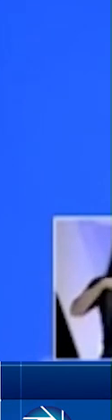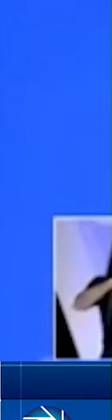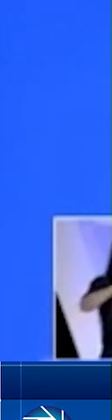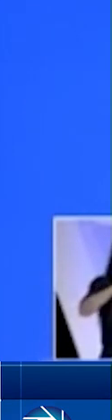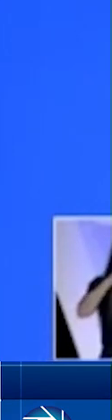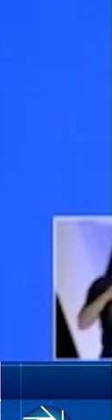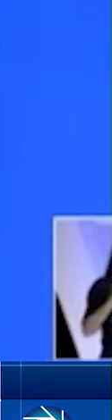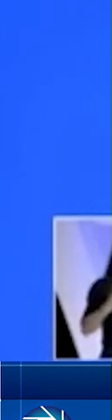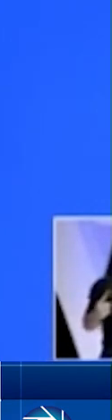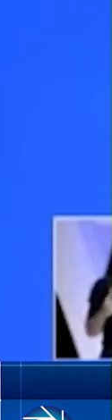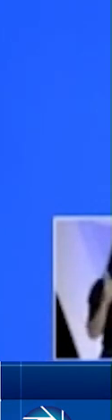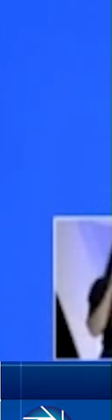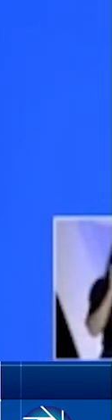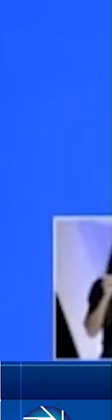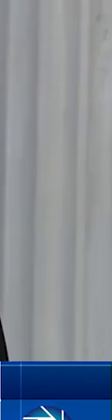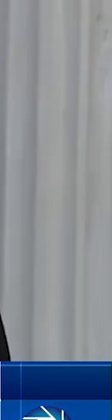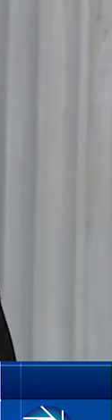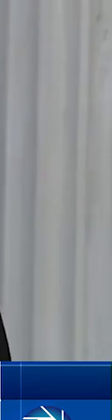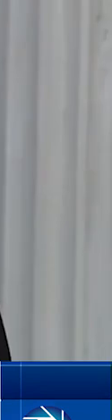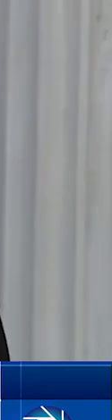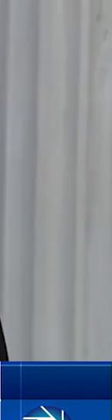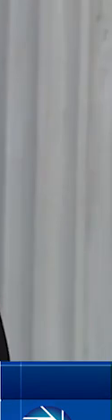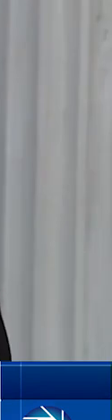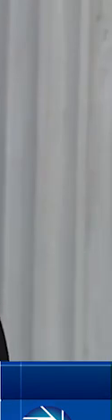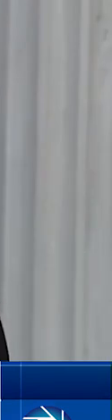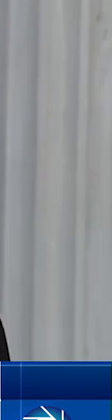lo que va a pasar en el año 2050. Lo que me importa es